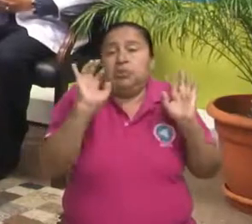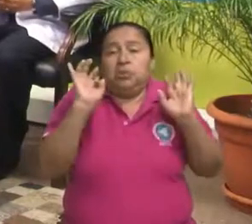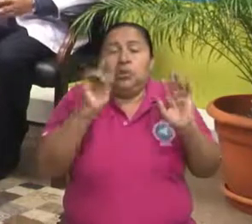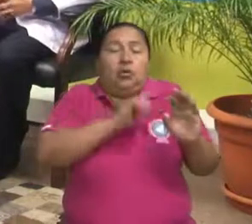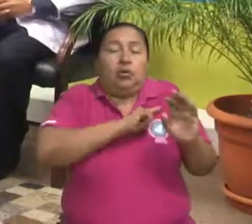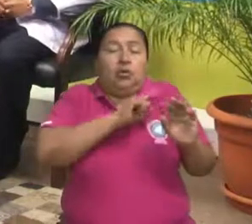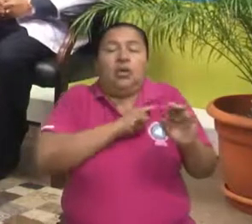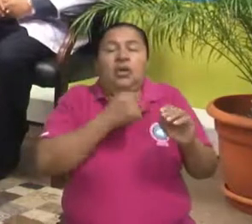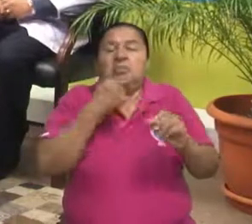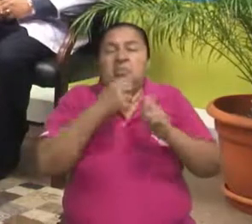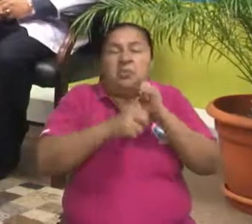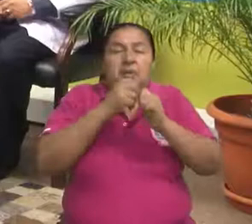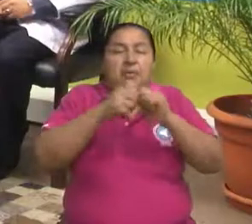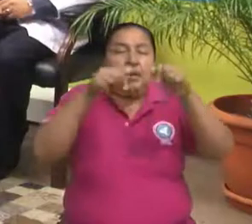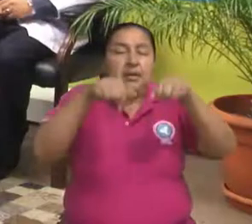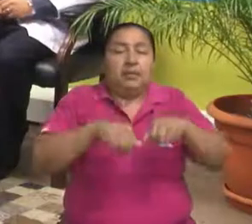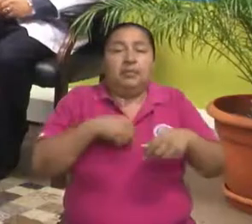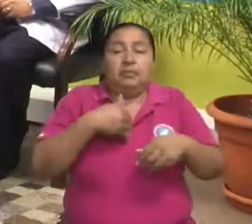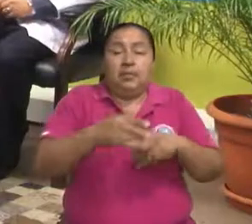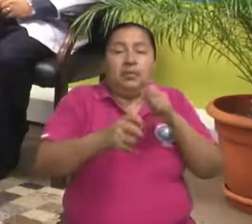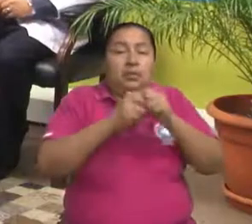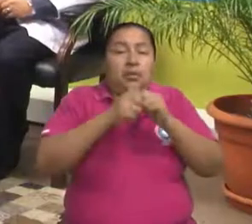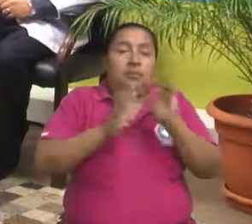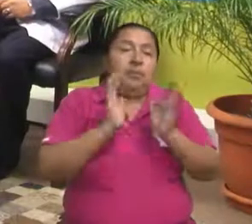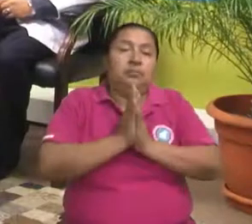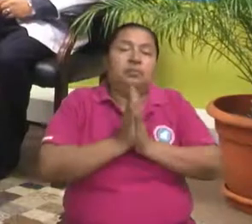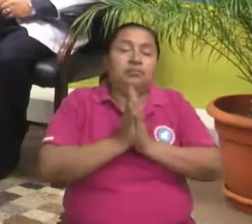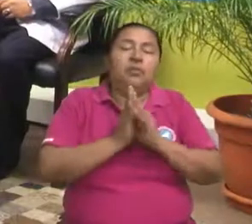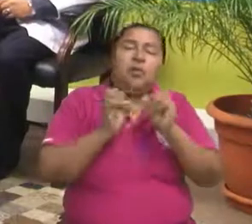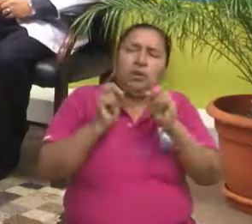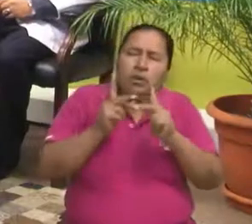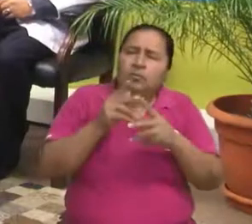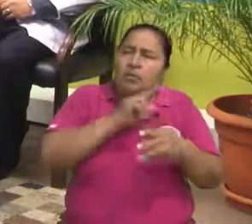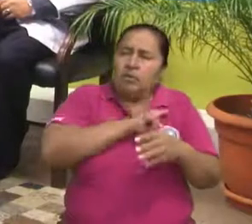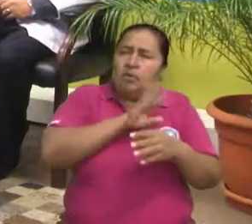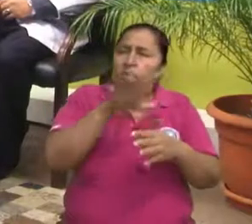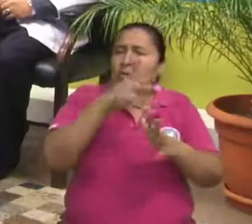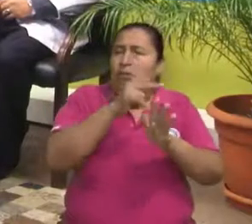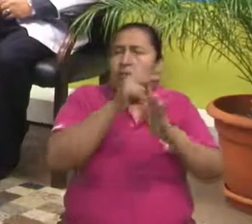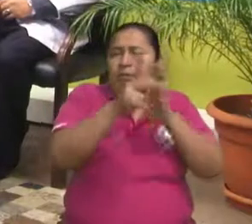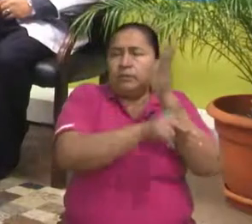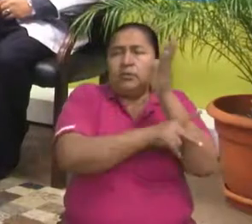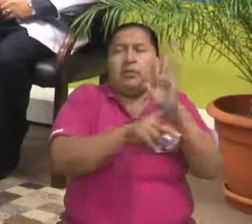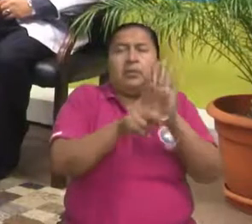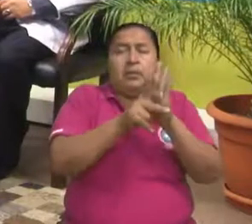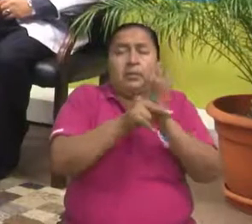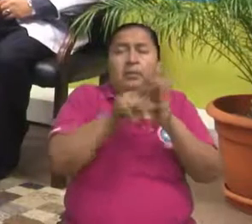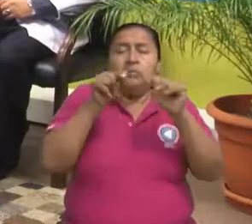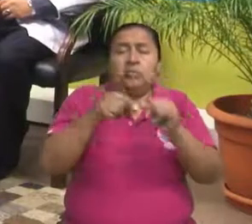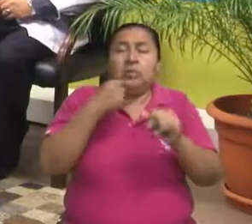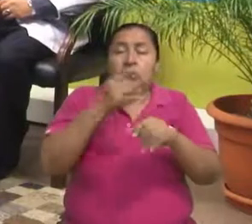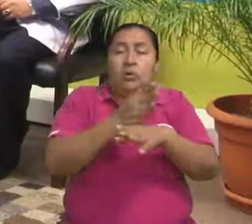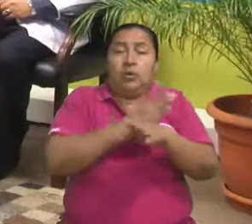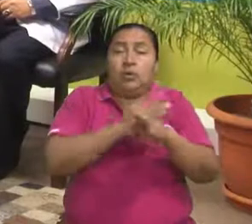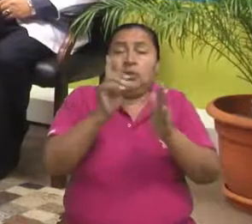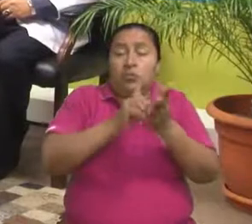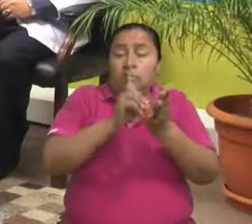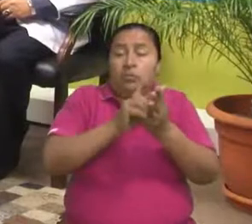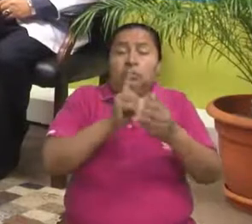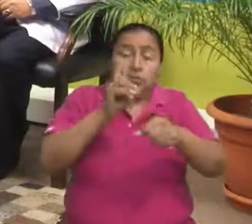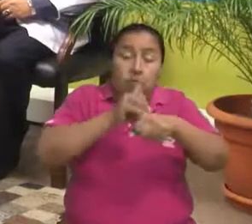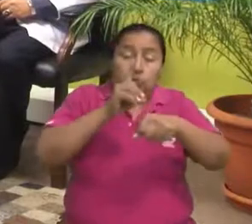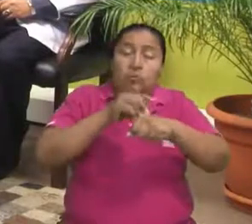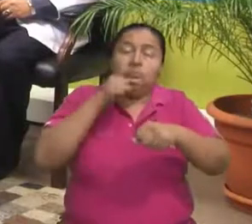tenga complicaciones durante él. Yeah. Hay otros factores de riesgo, aparte de las que le he mencionado, doctor, como estar